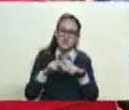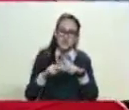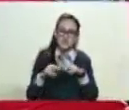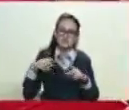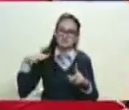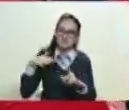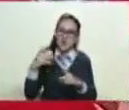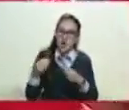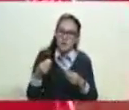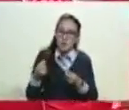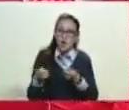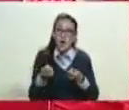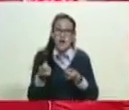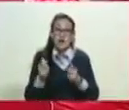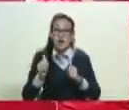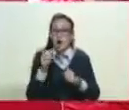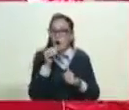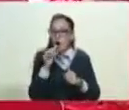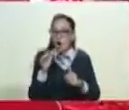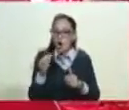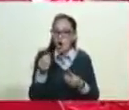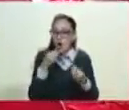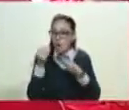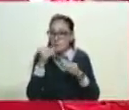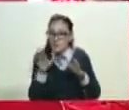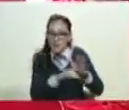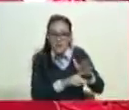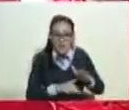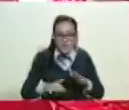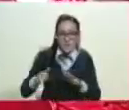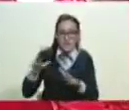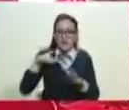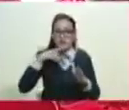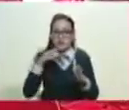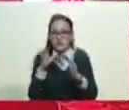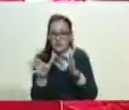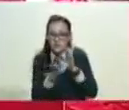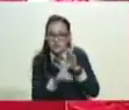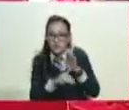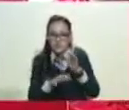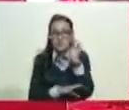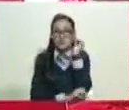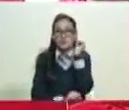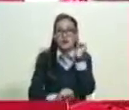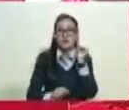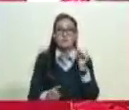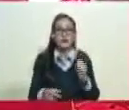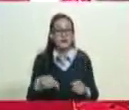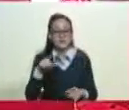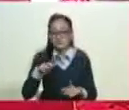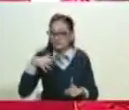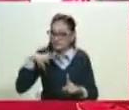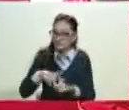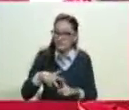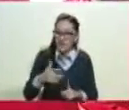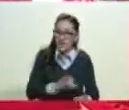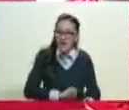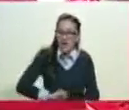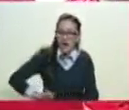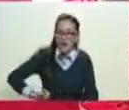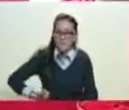lo atacó con la guerra económica. Y el pueblo de Venezuela le mandó un mensaje claro. Le dijo, tu chantaje de